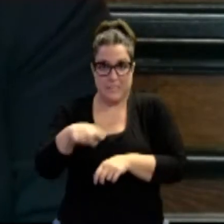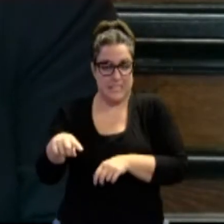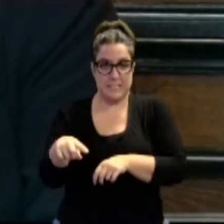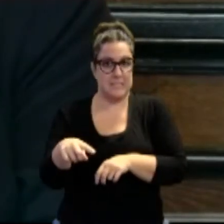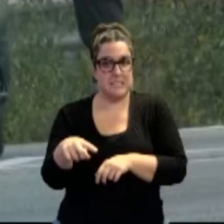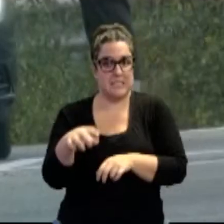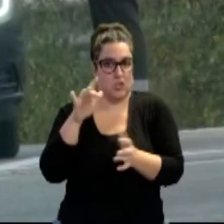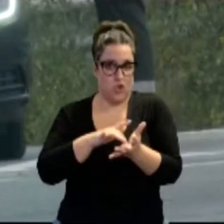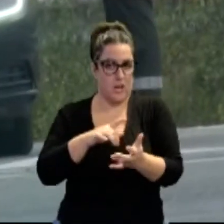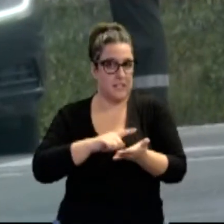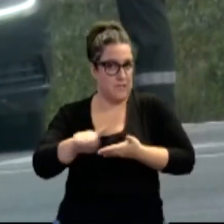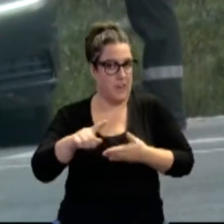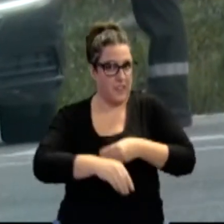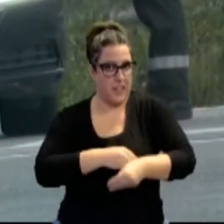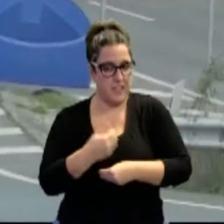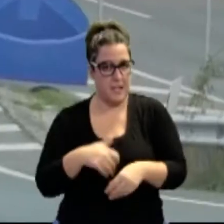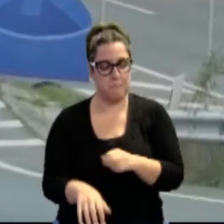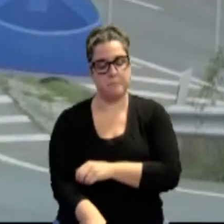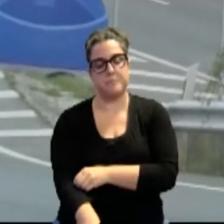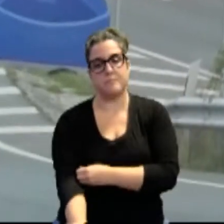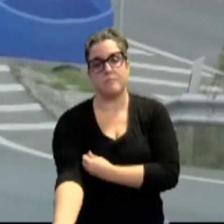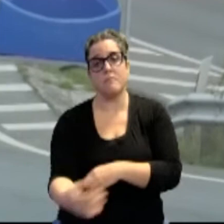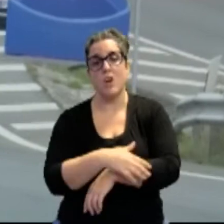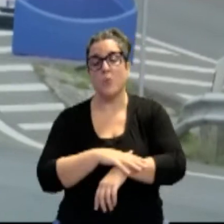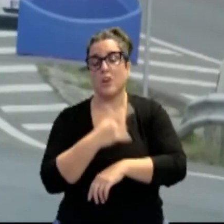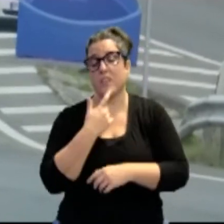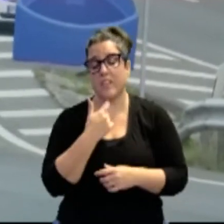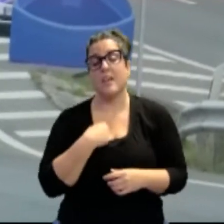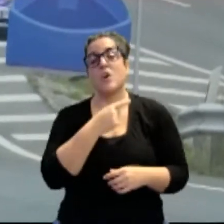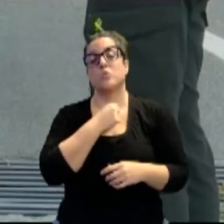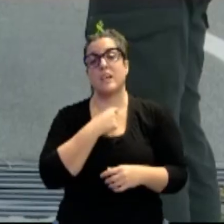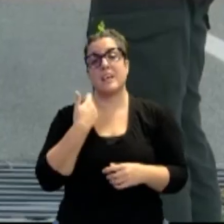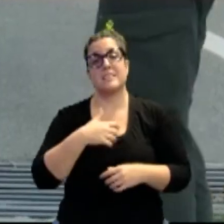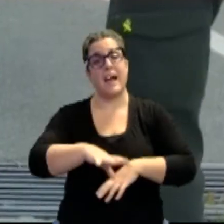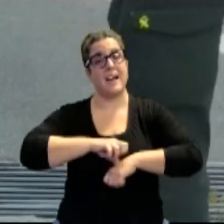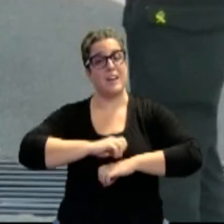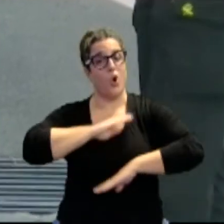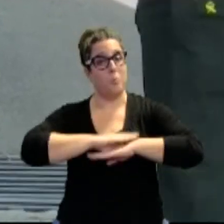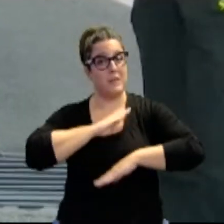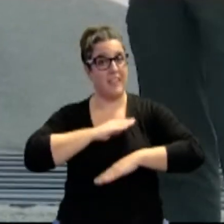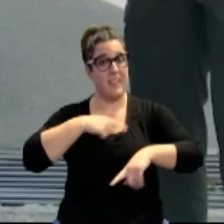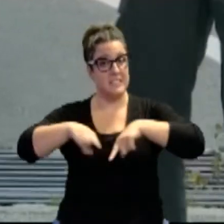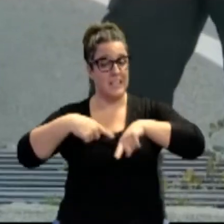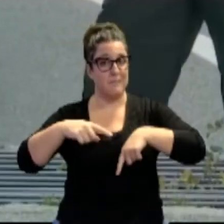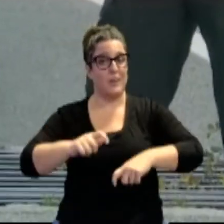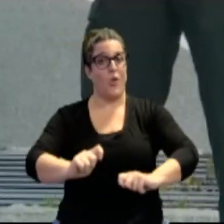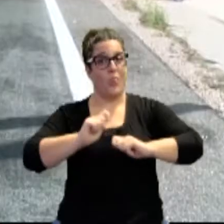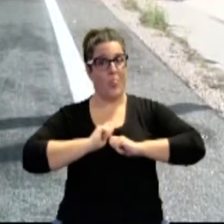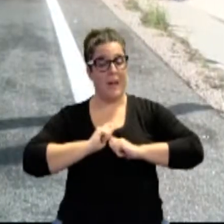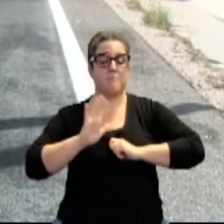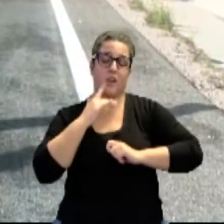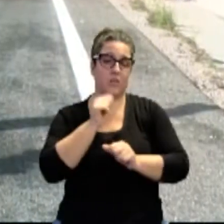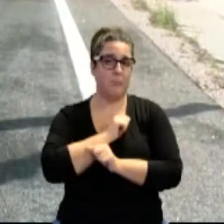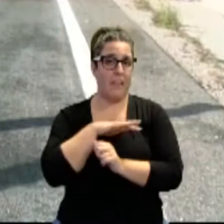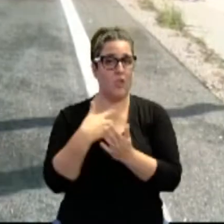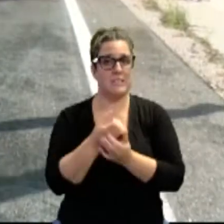del año que viene. Desde Gobierno señalan que les hubiera gustado cerrar el año con las competencias ya realizadas, pero que están a la espera de un